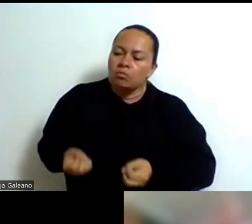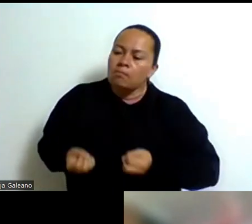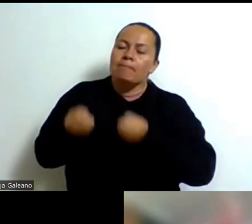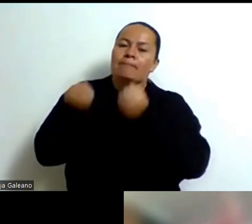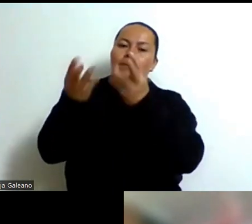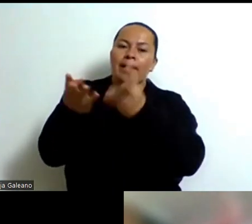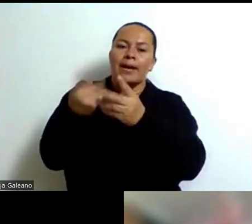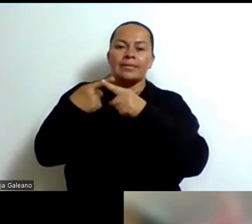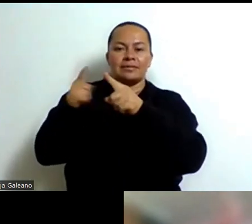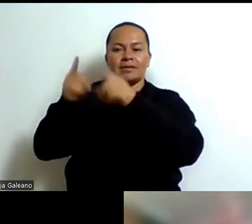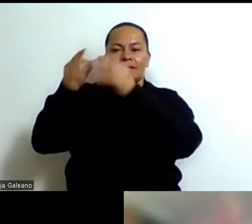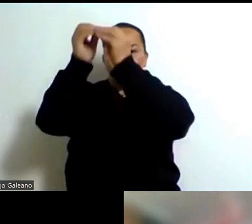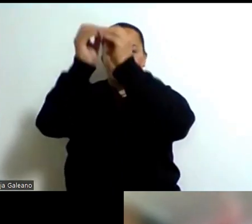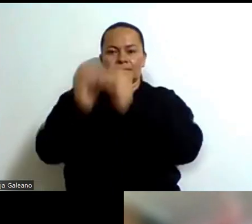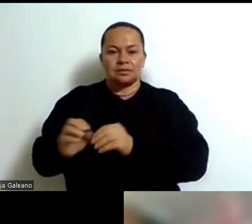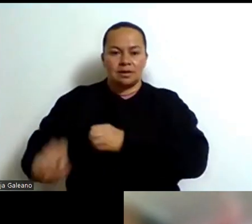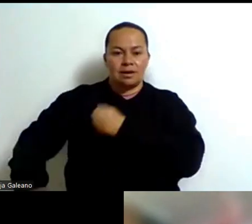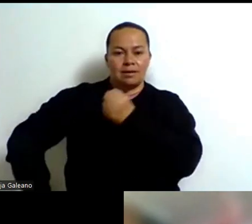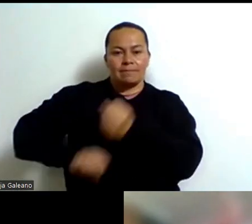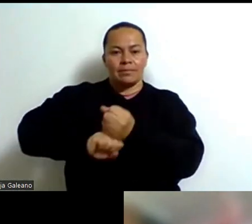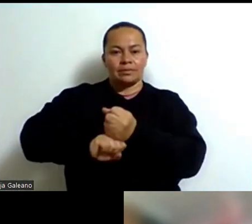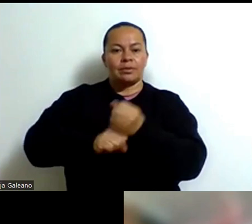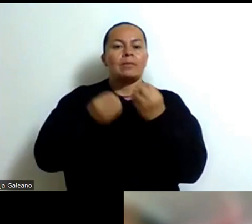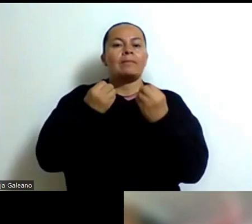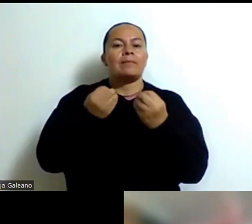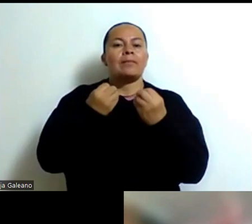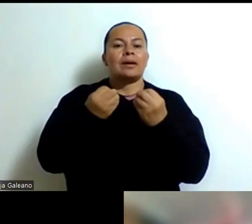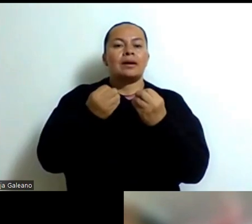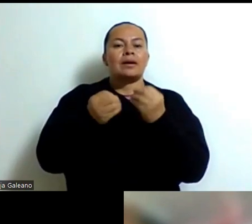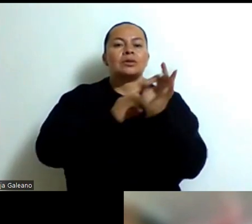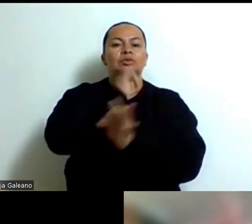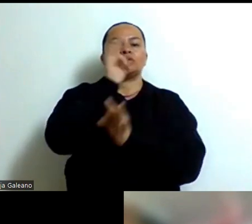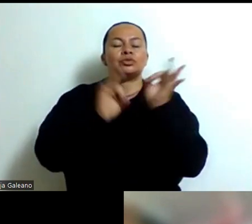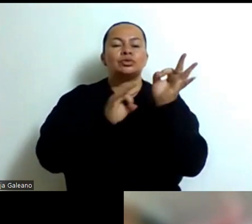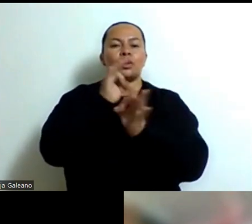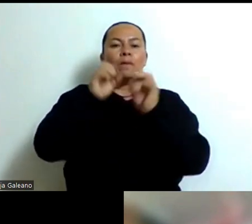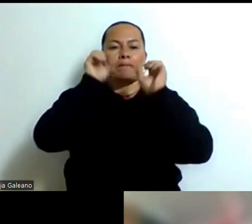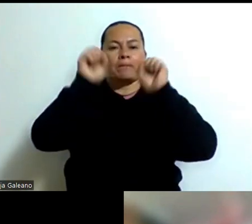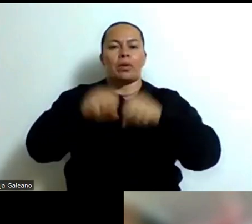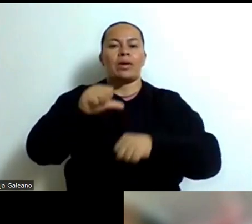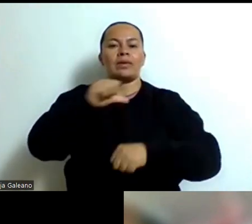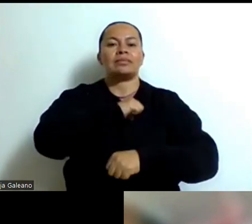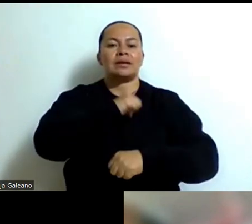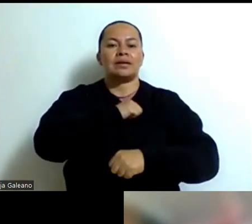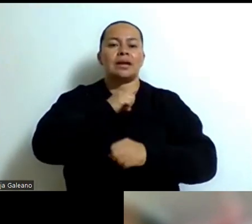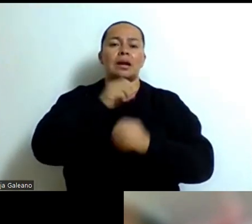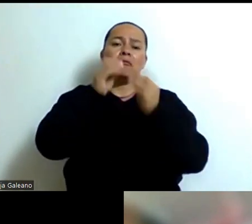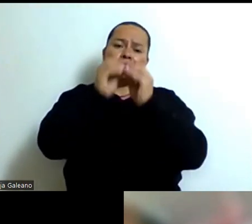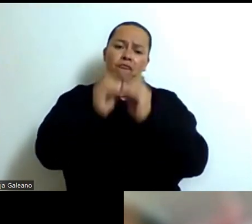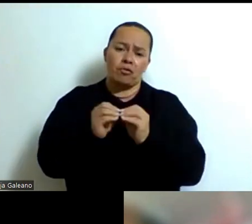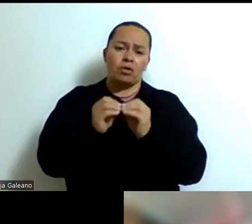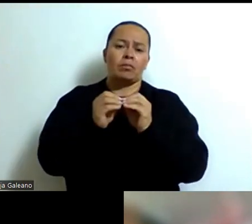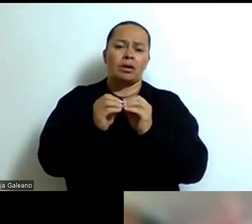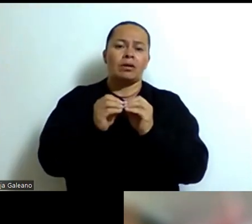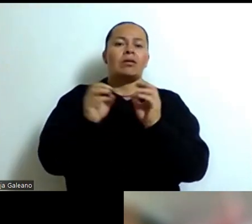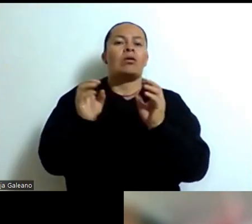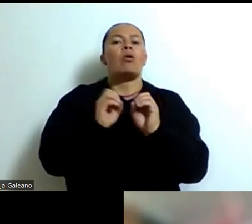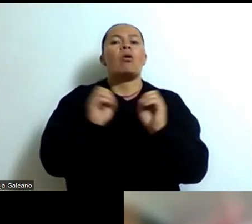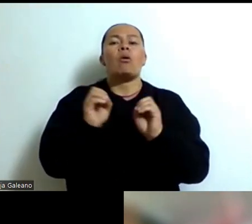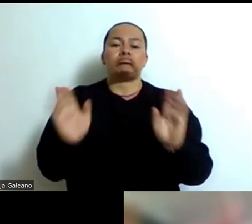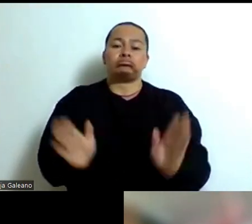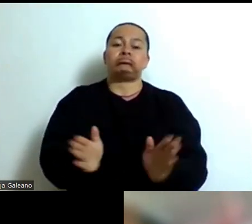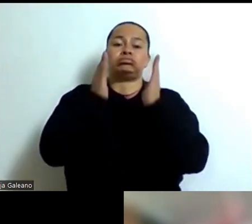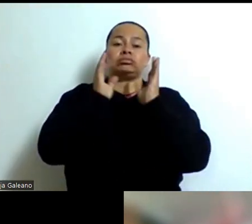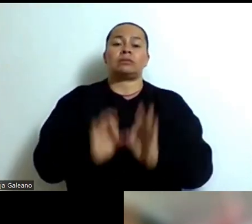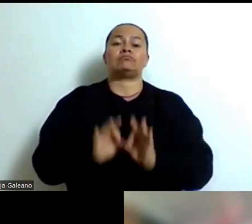distintos apoyos para que los cuidadores puedan tener de alguna manera una mejor calidad de